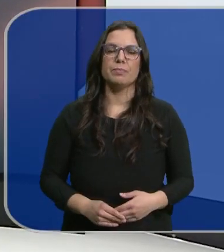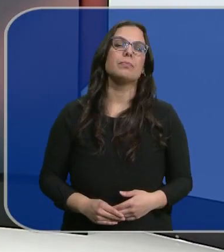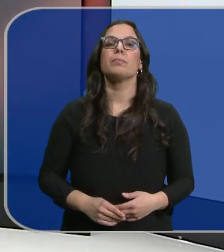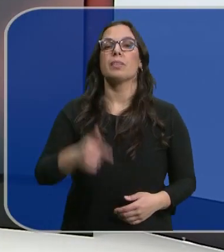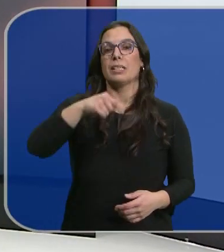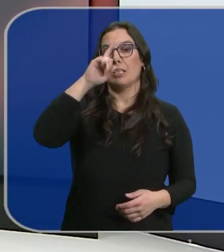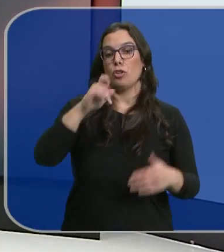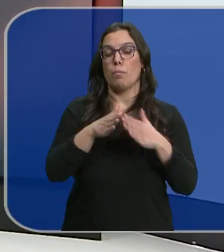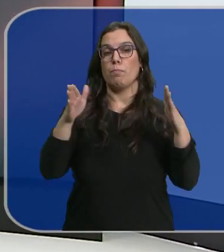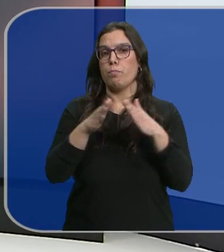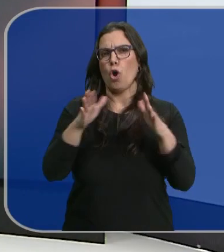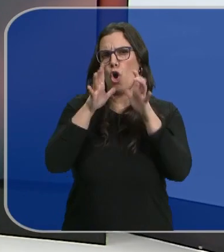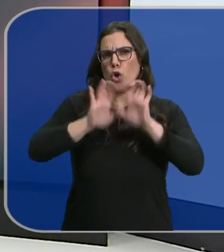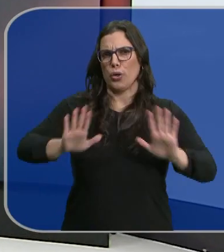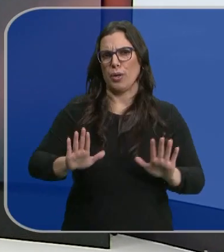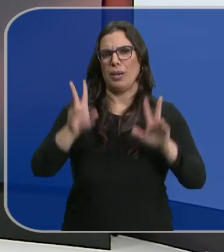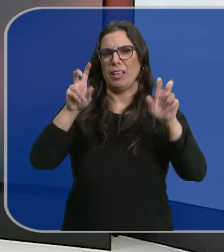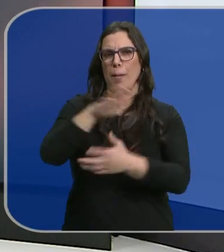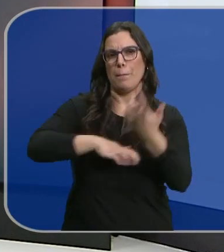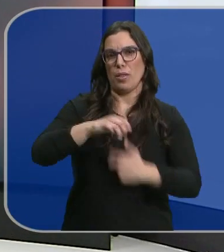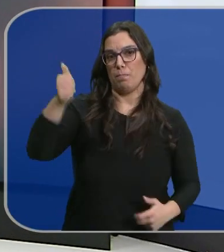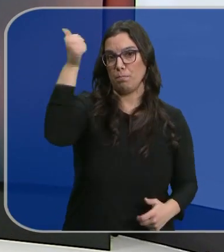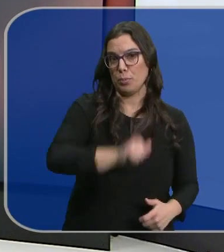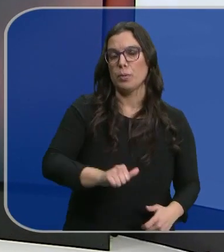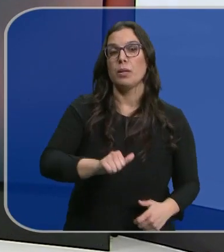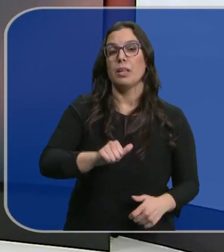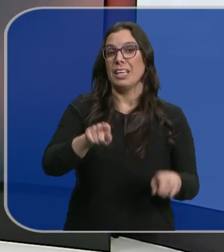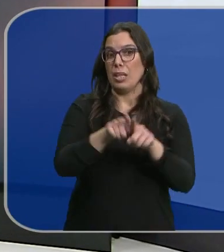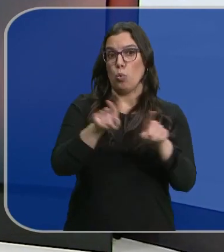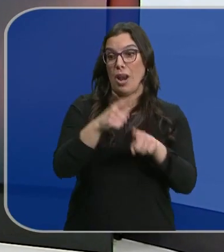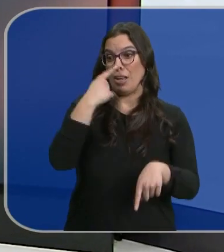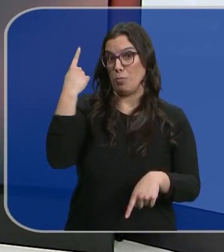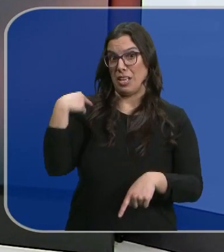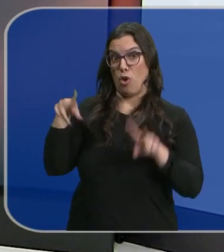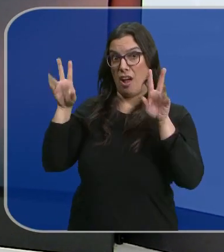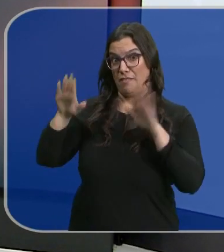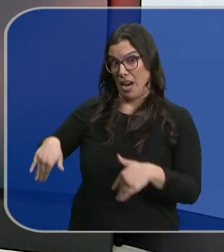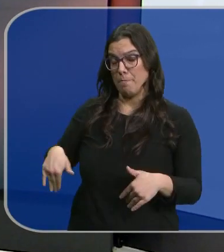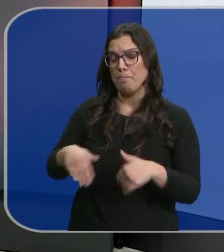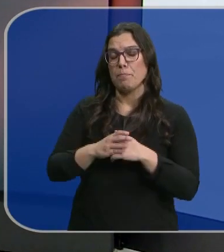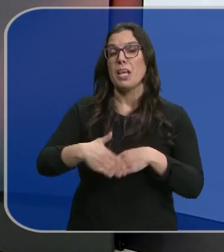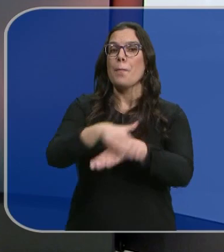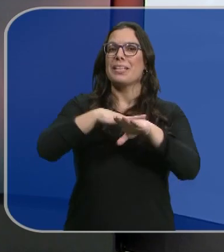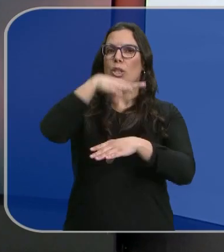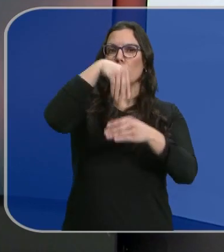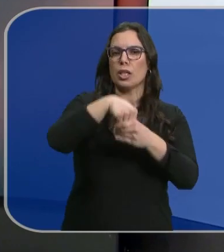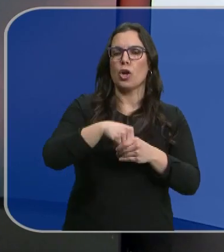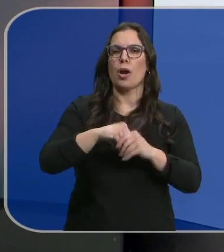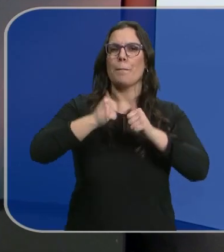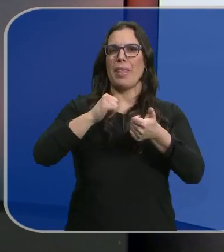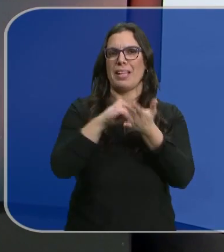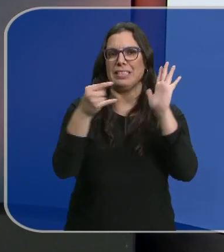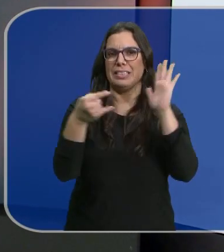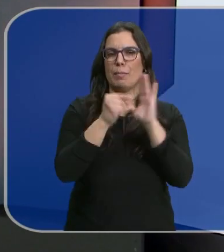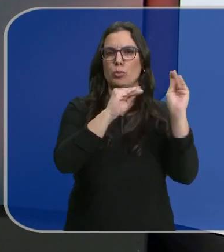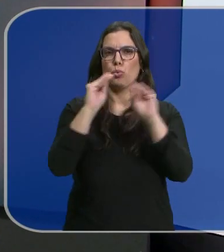inicio de este año ha sido tan dramático en lo que a violencia de género se refiere como lo fue el final del pasado. El Ministerio del Interior ha activado sus